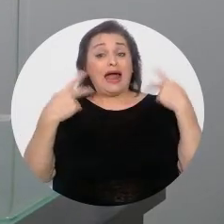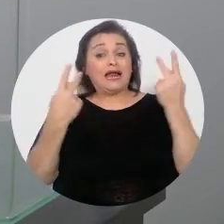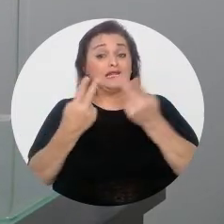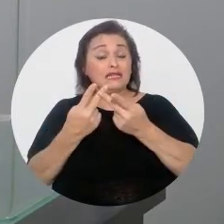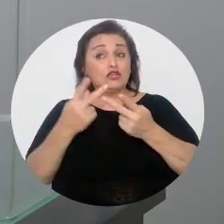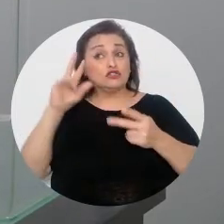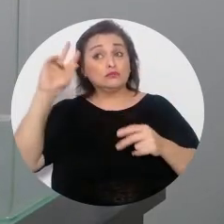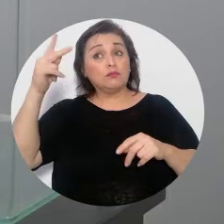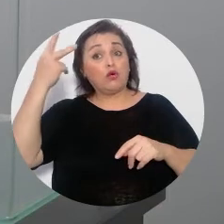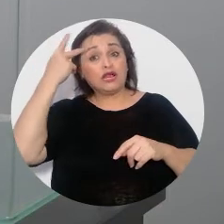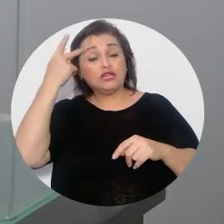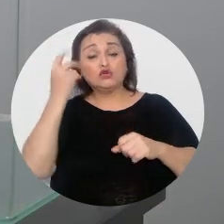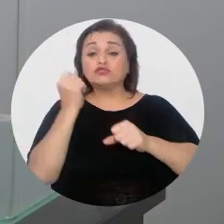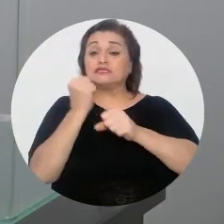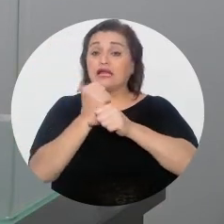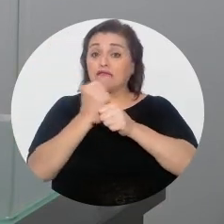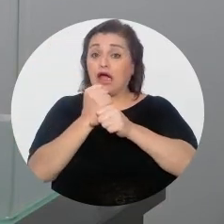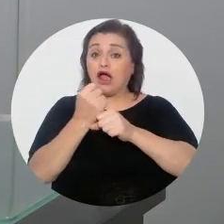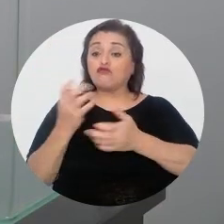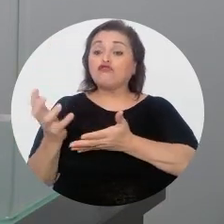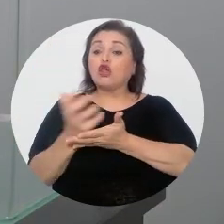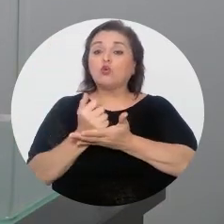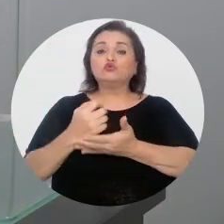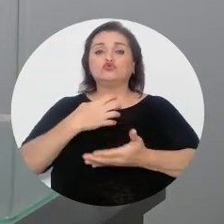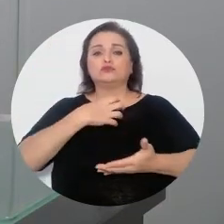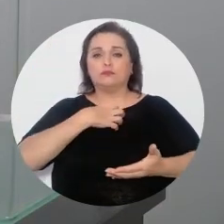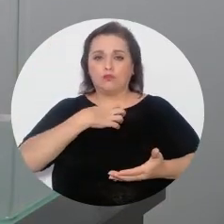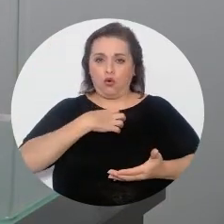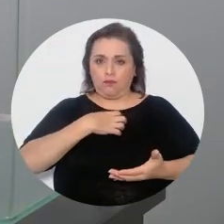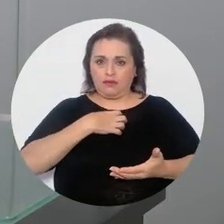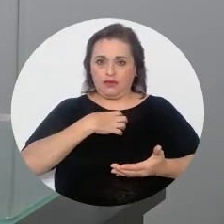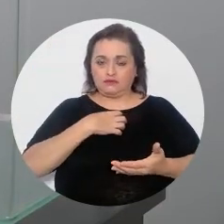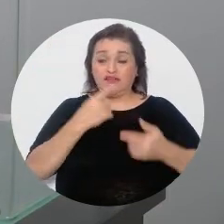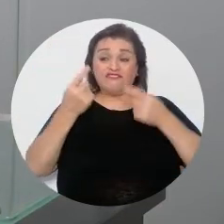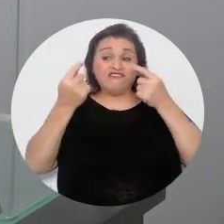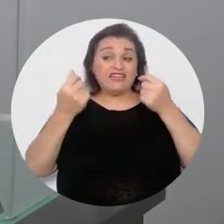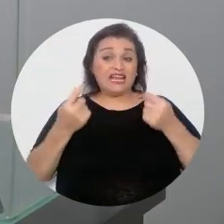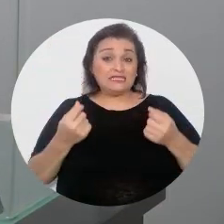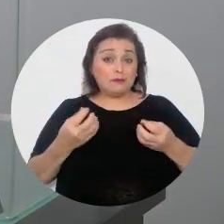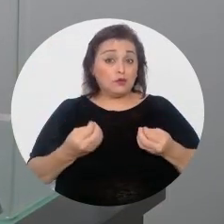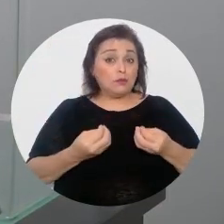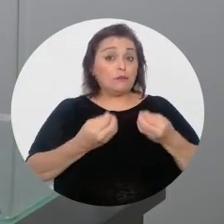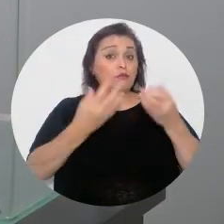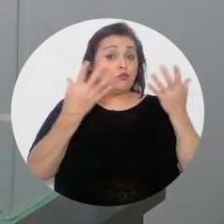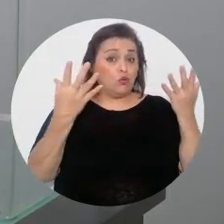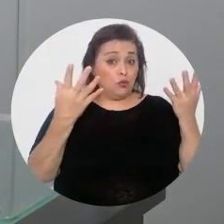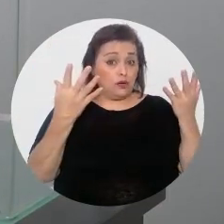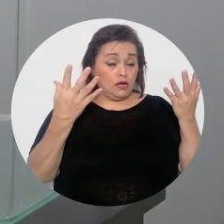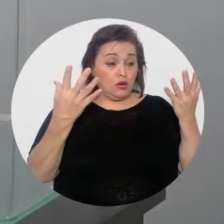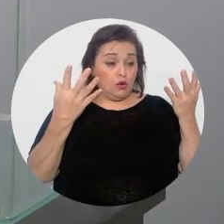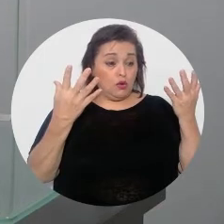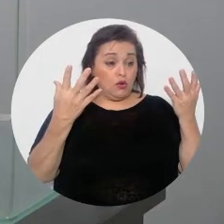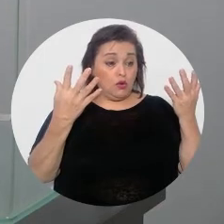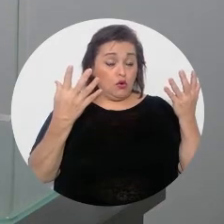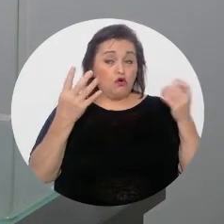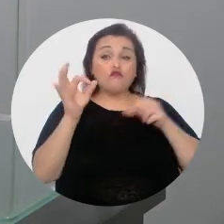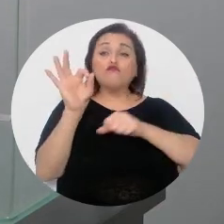políticos solamente trabajan con recursos propios, porque el financiamiento público